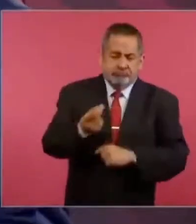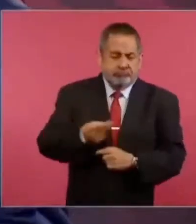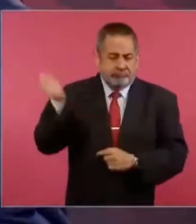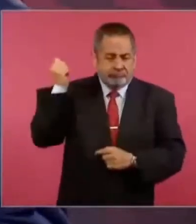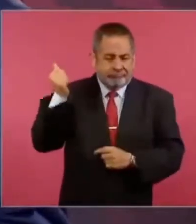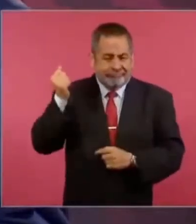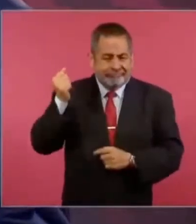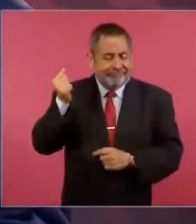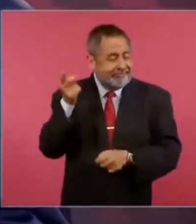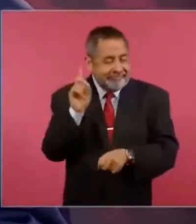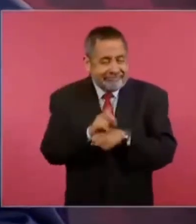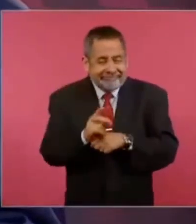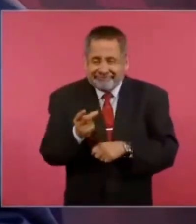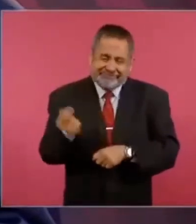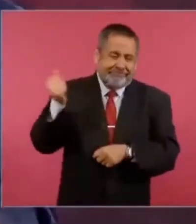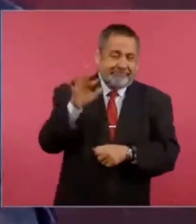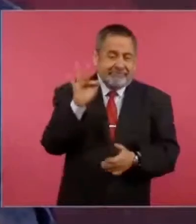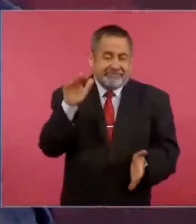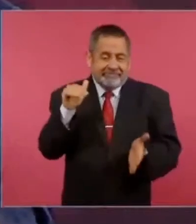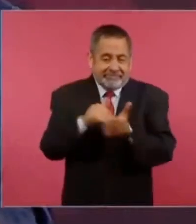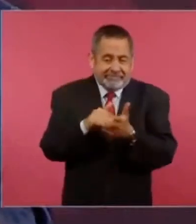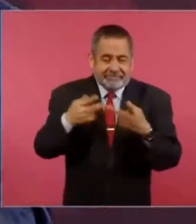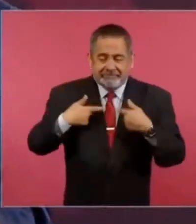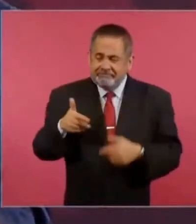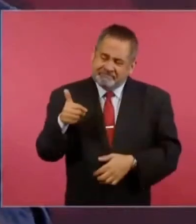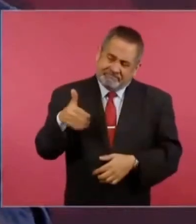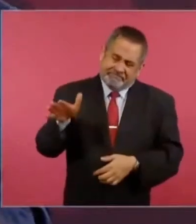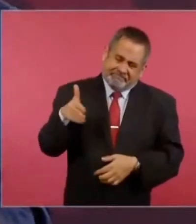40,000 despedidos.